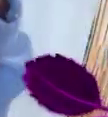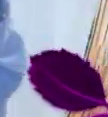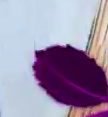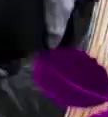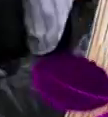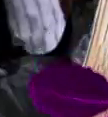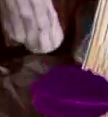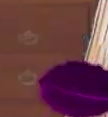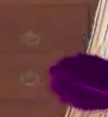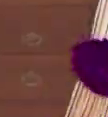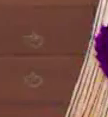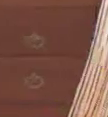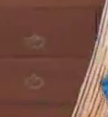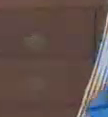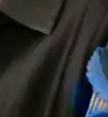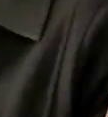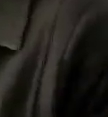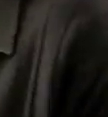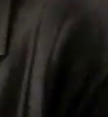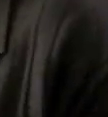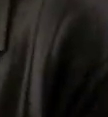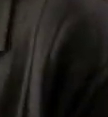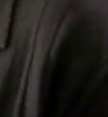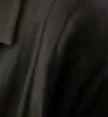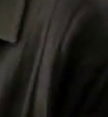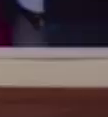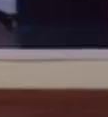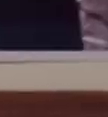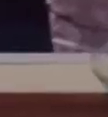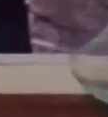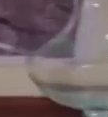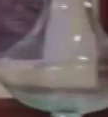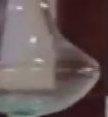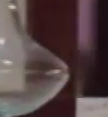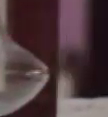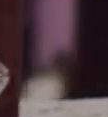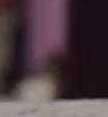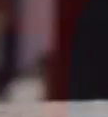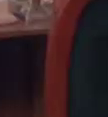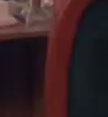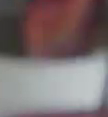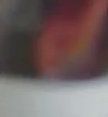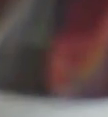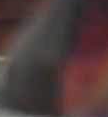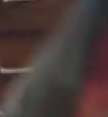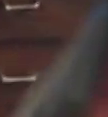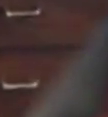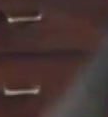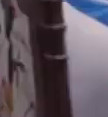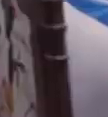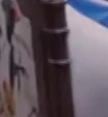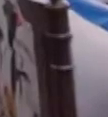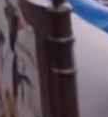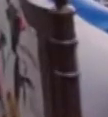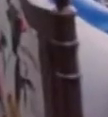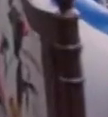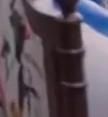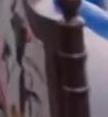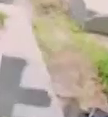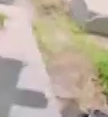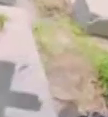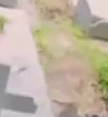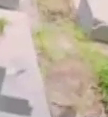Hoy conocerás la historia de Bárbara. Ella necesita enfrentar el dolor por la pérdida de su esposo.